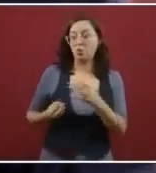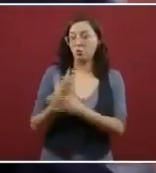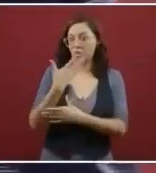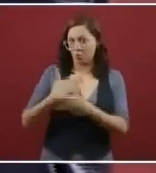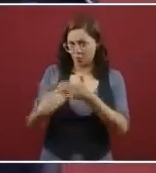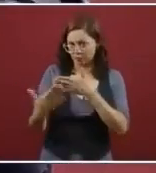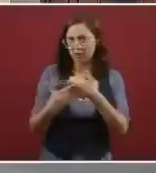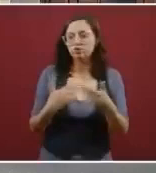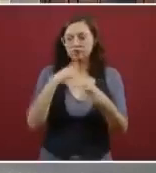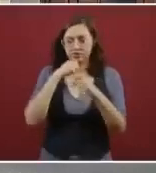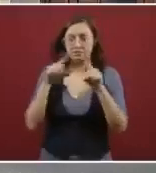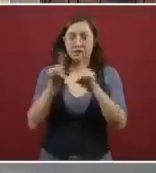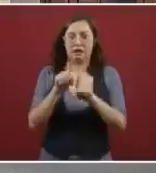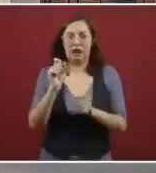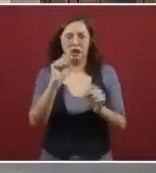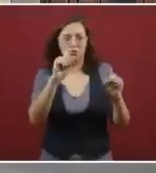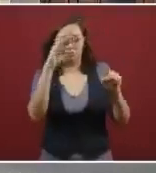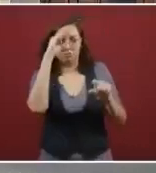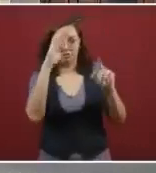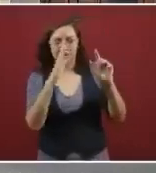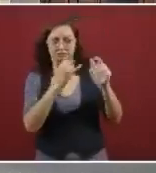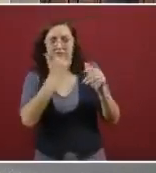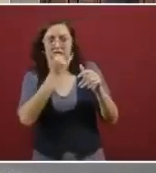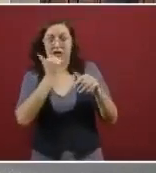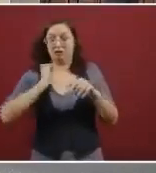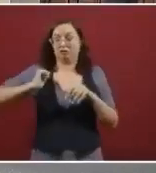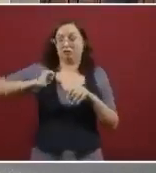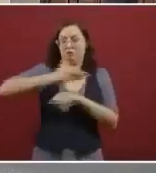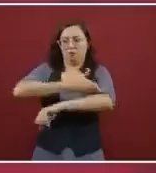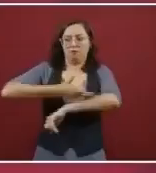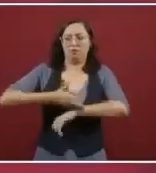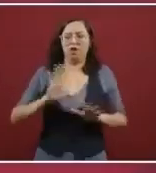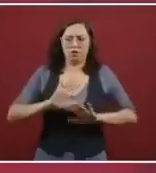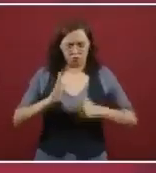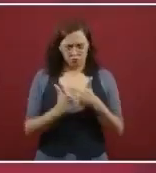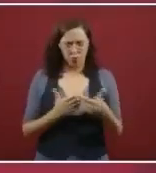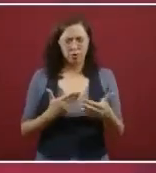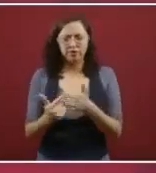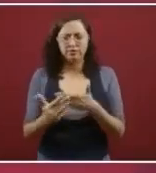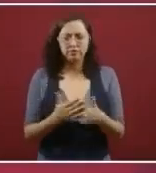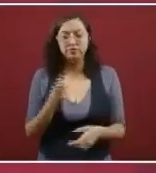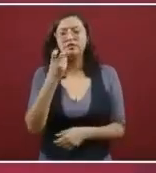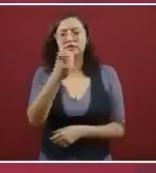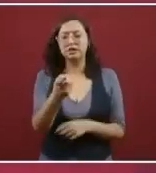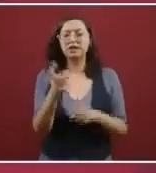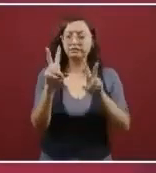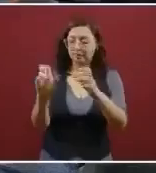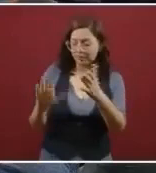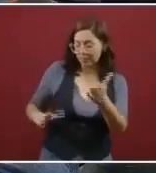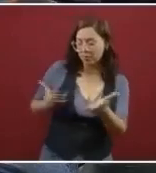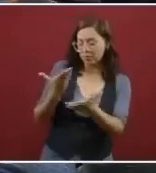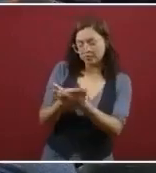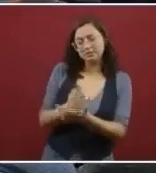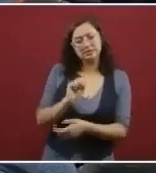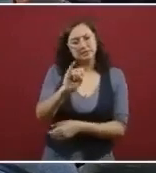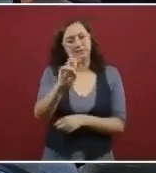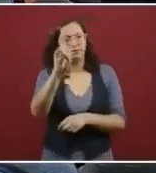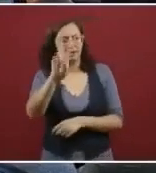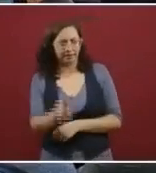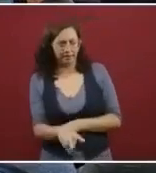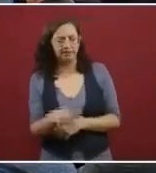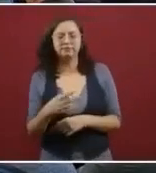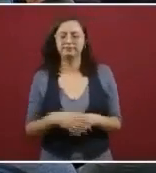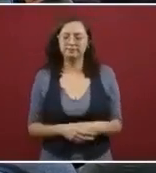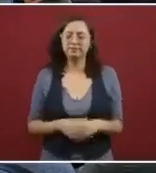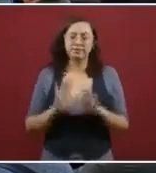malinterpretar. Pero eso que tú estás planteando es cierto y ya lo estamos atendiendo. ¿Qué otra cosa? Sobre el ISSSTE, la